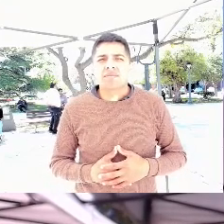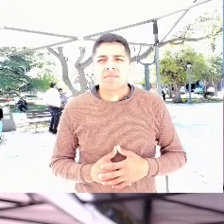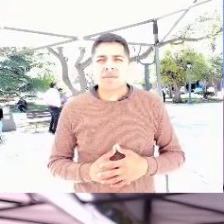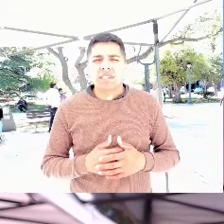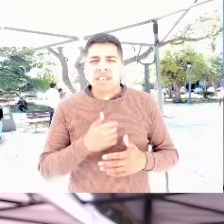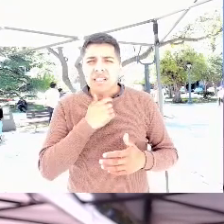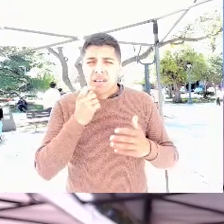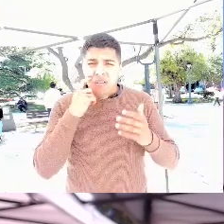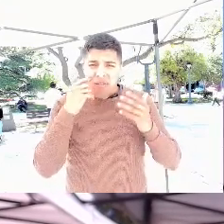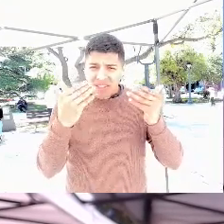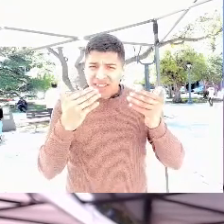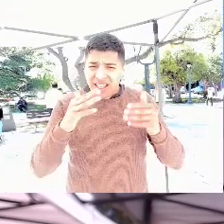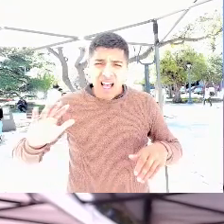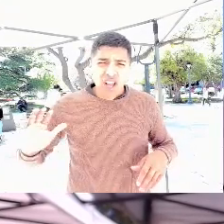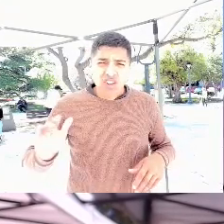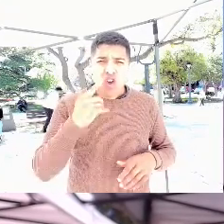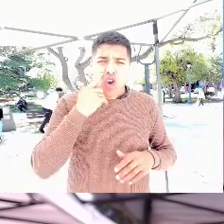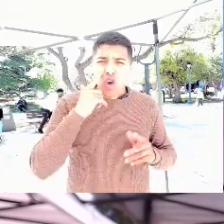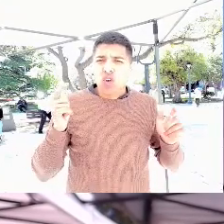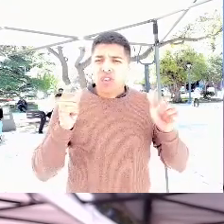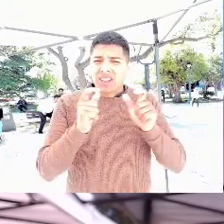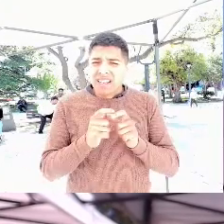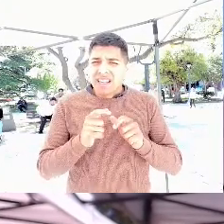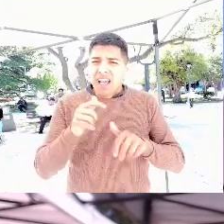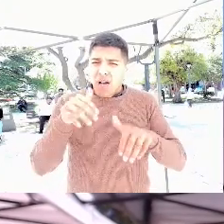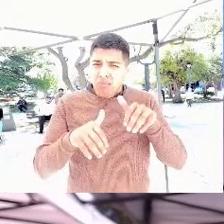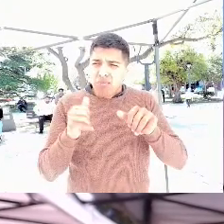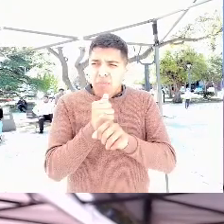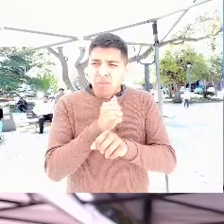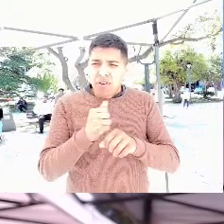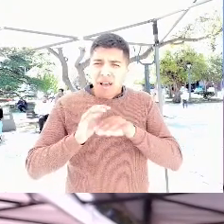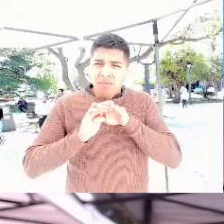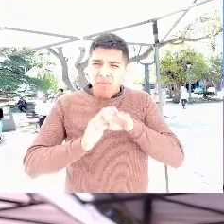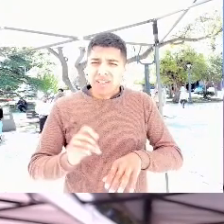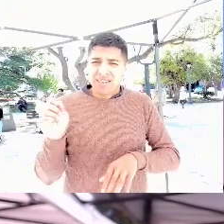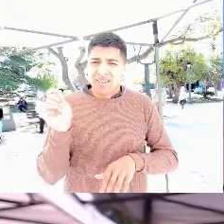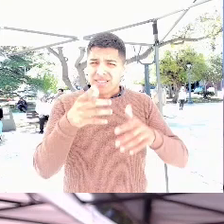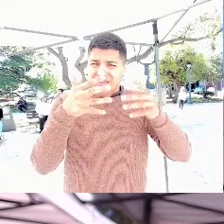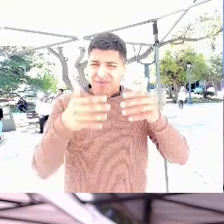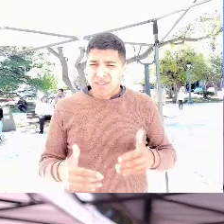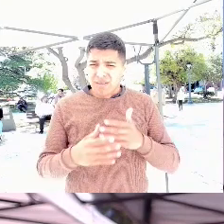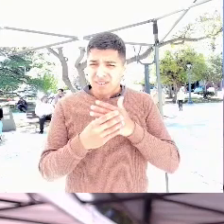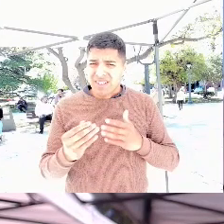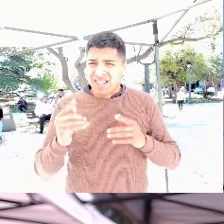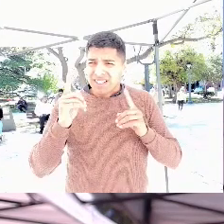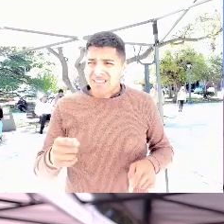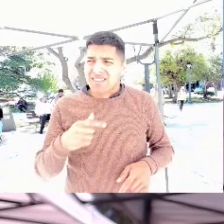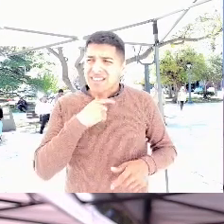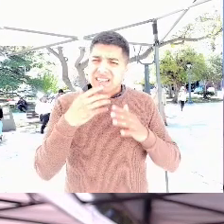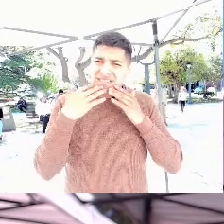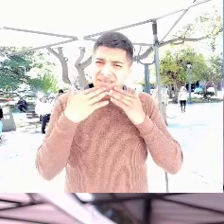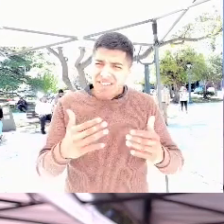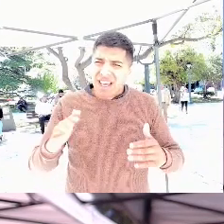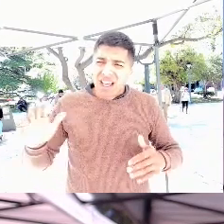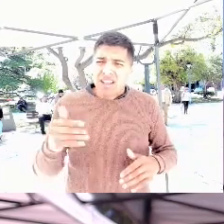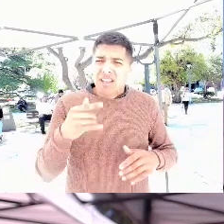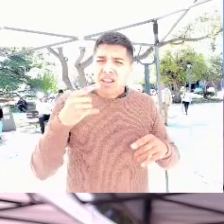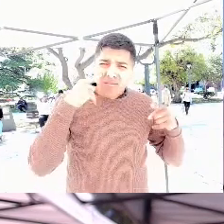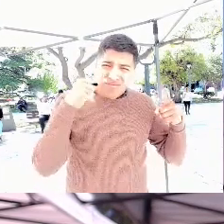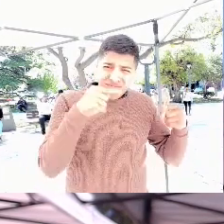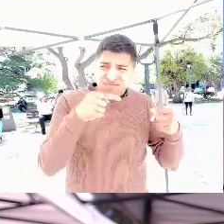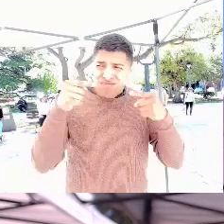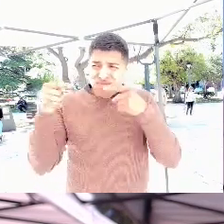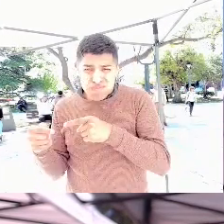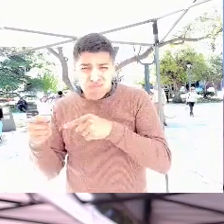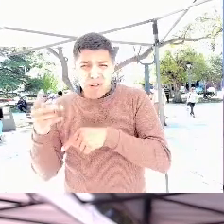Felicitar a todos los concejales que han votado este presupuesto, pero también agradecer las palabras y las reflexiones que han hecho sobre cada una de las